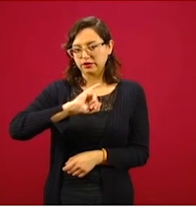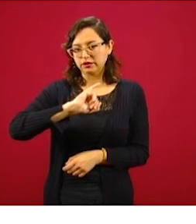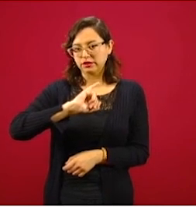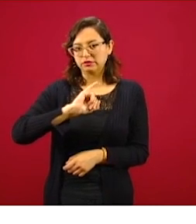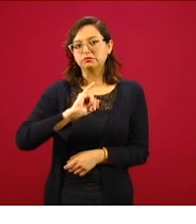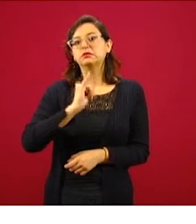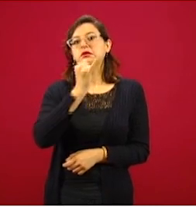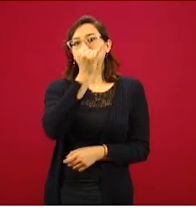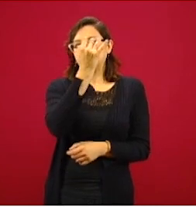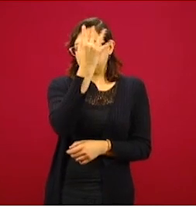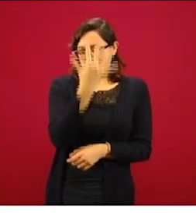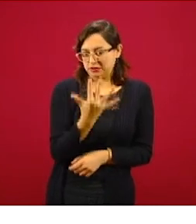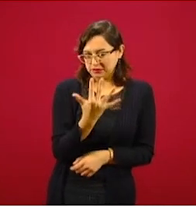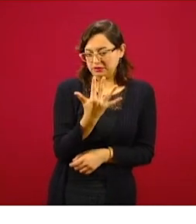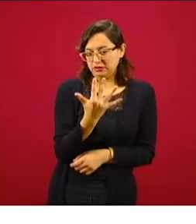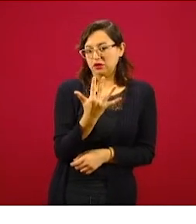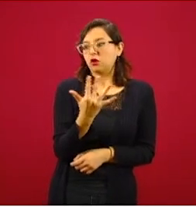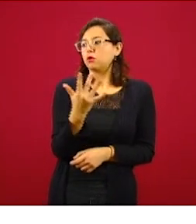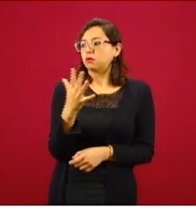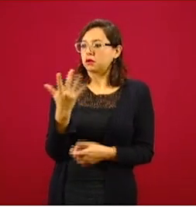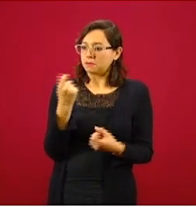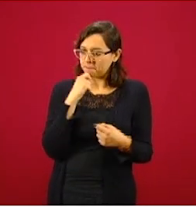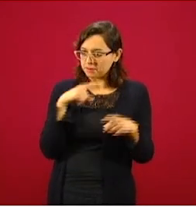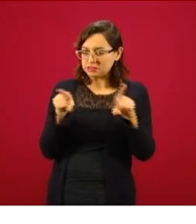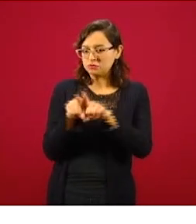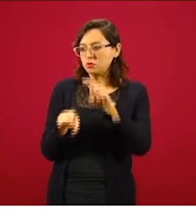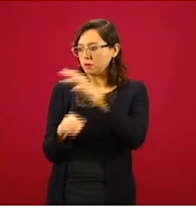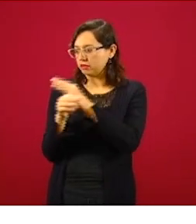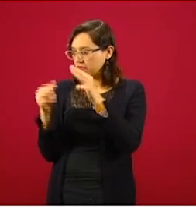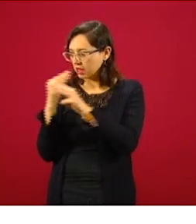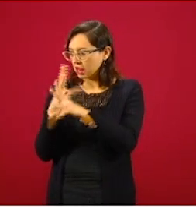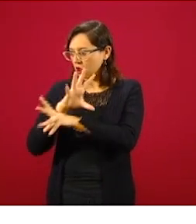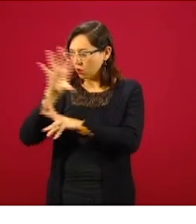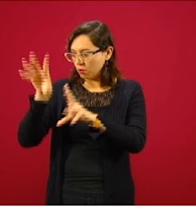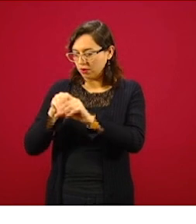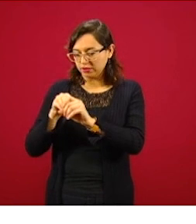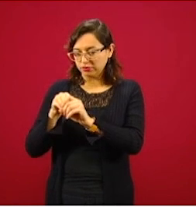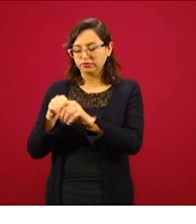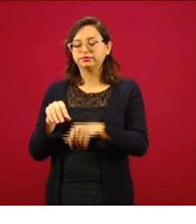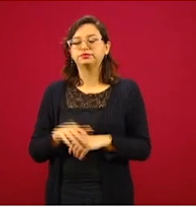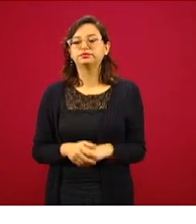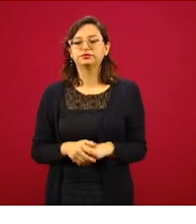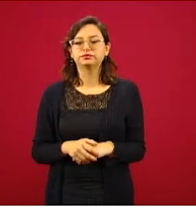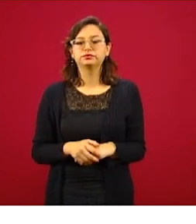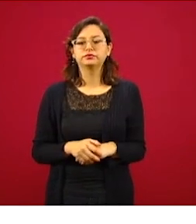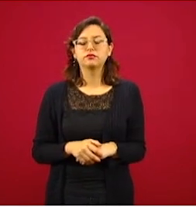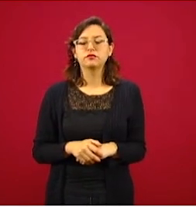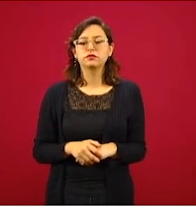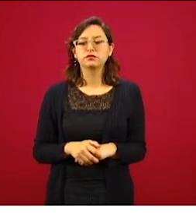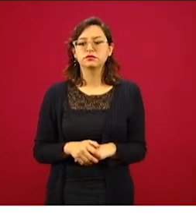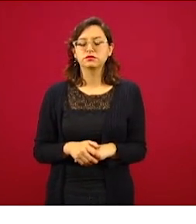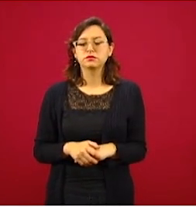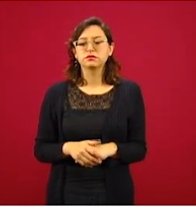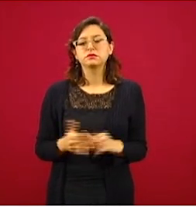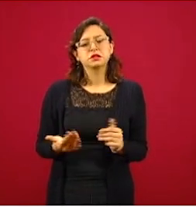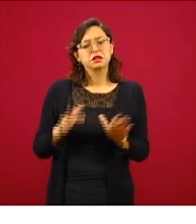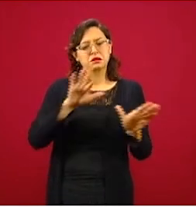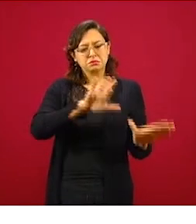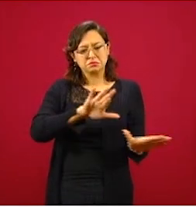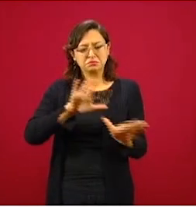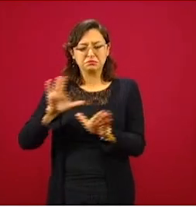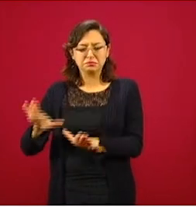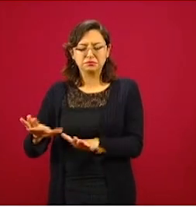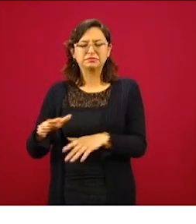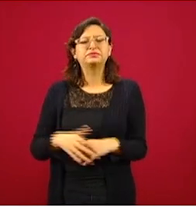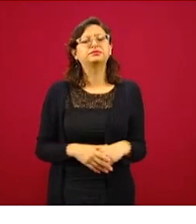el equipo de respiración. Las camas con médico general, ustedes saben, es para cubrir otra fase